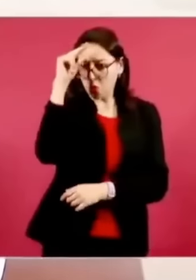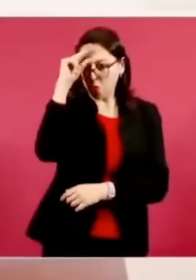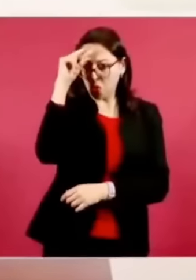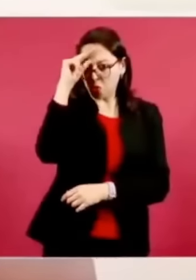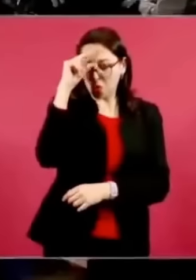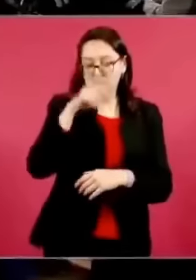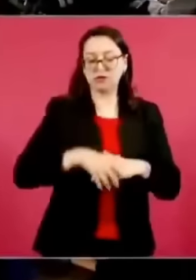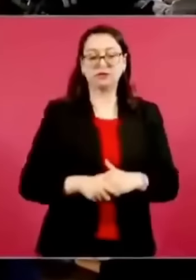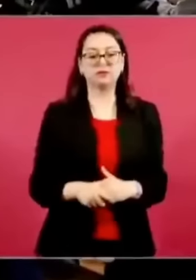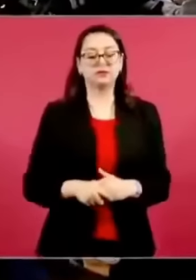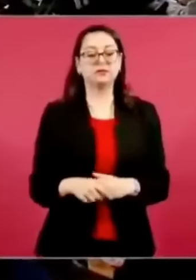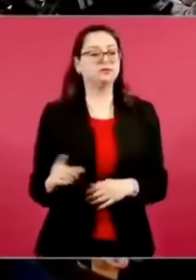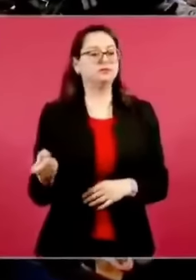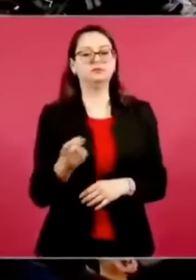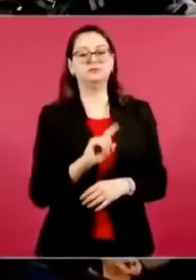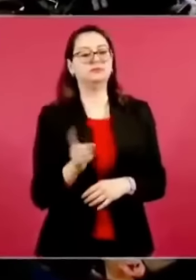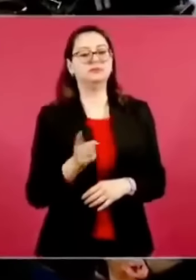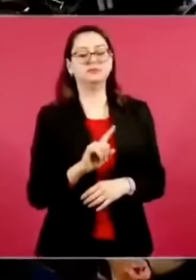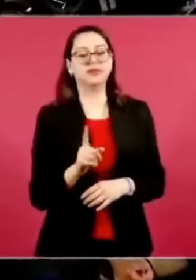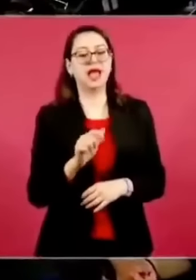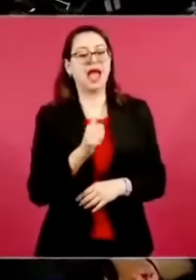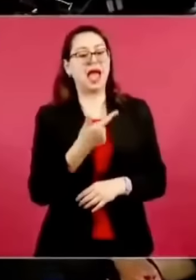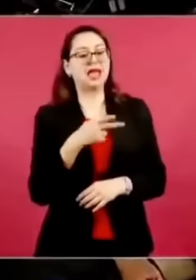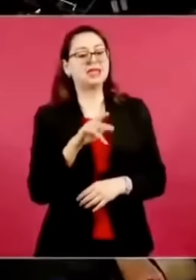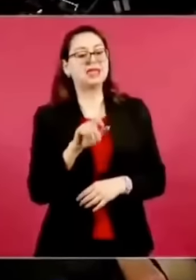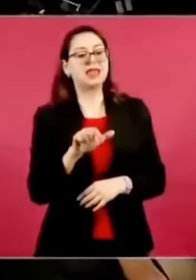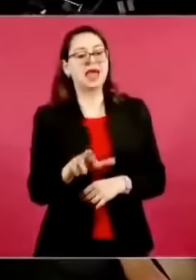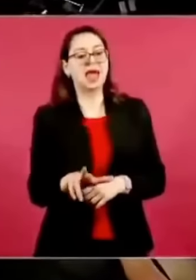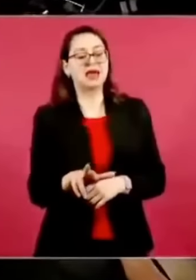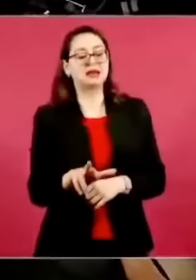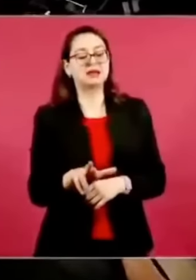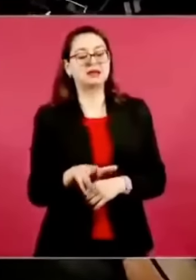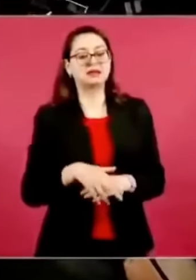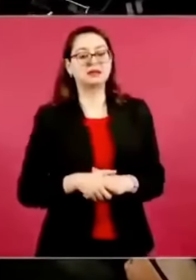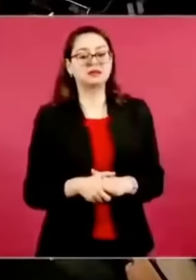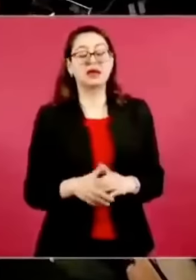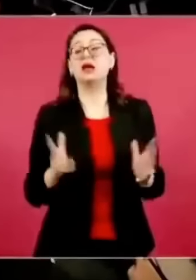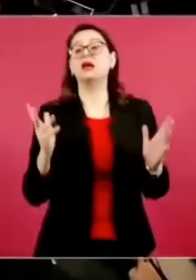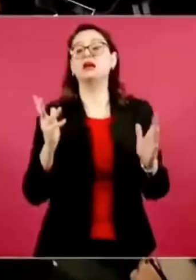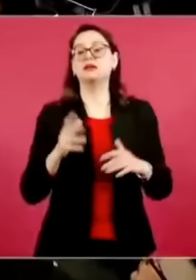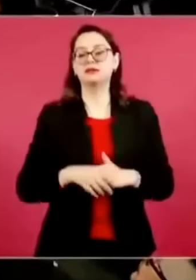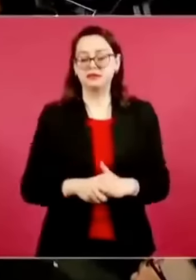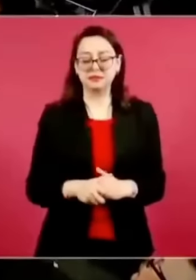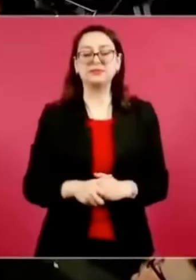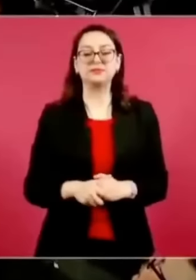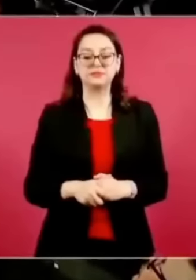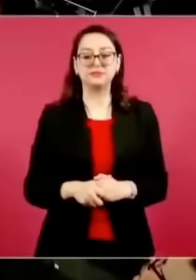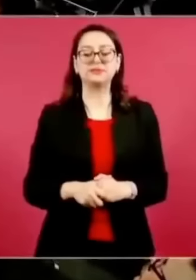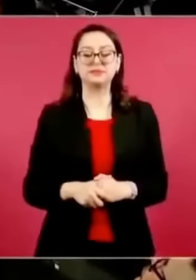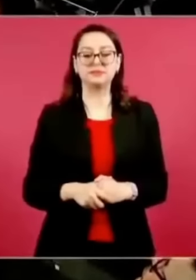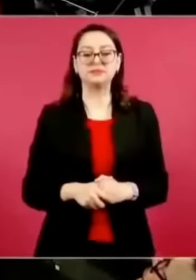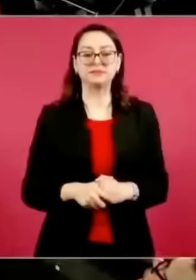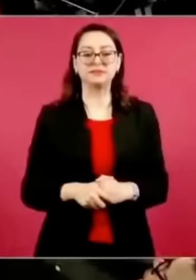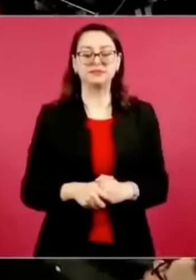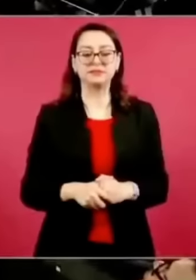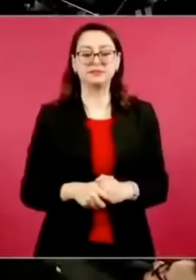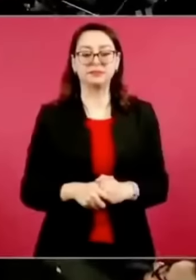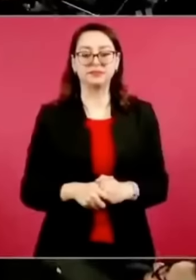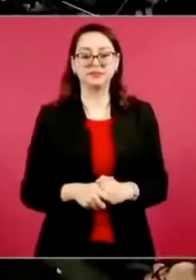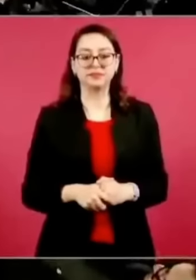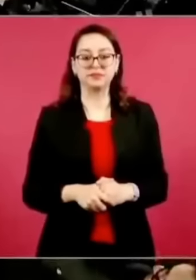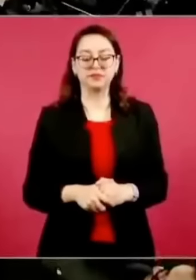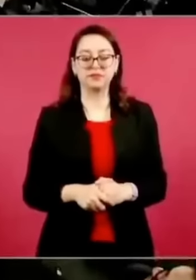No, el de Aguilar. Ah, es increíble. Ah, sí. Comentando.